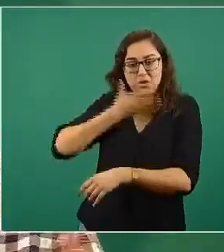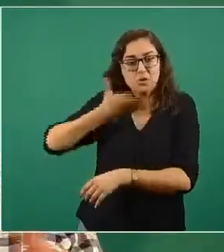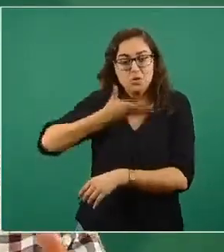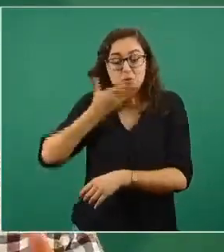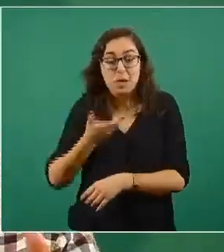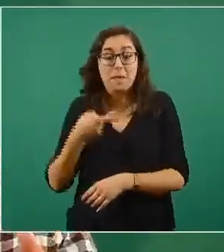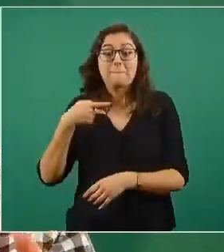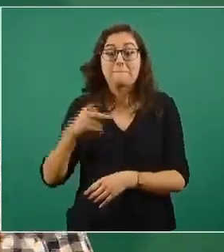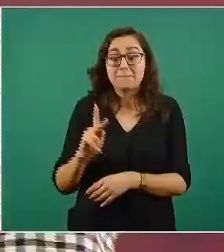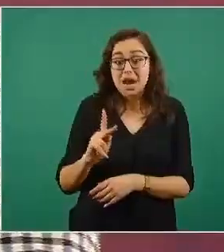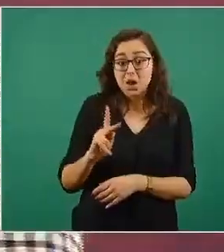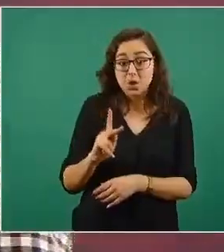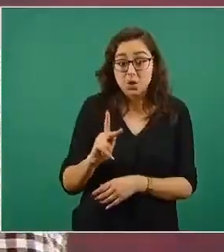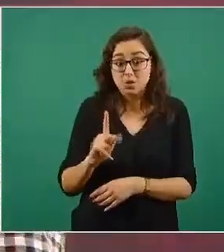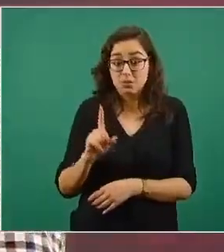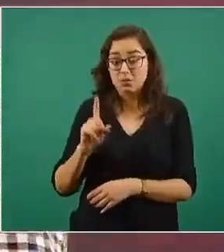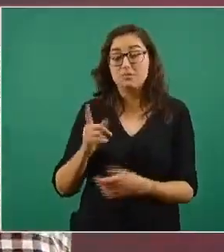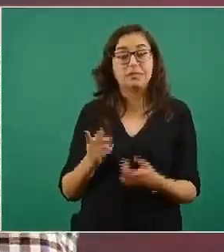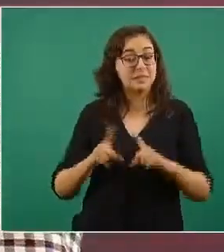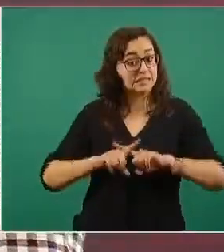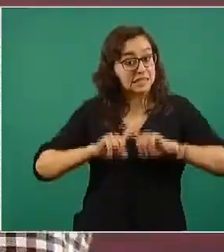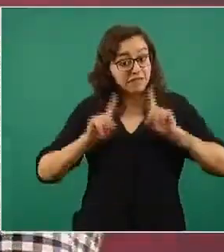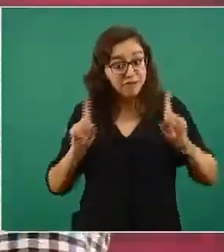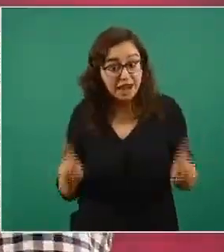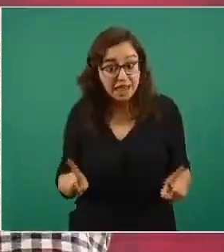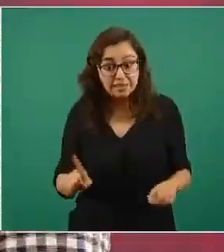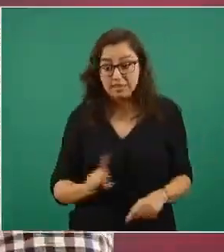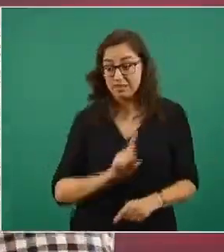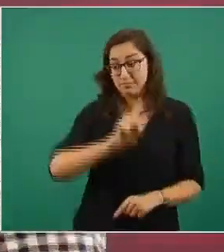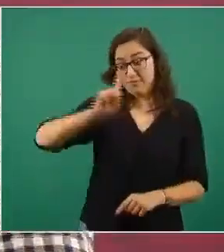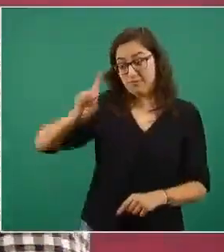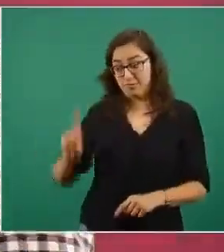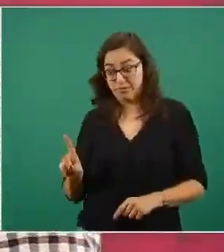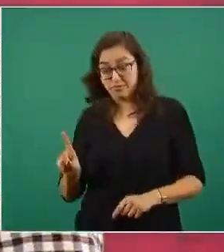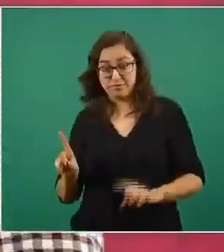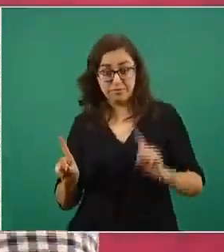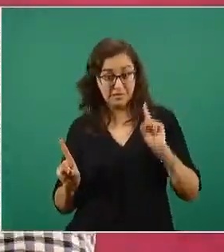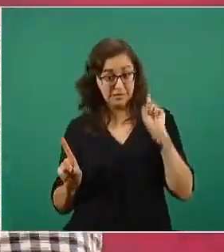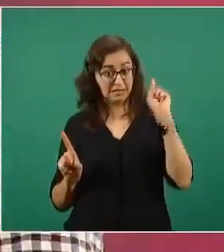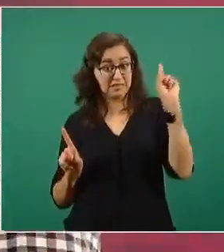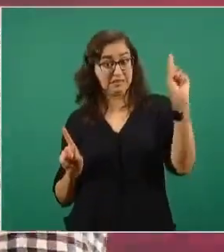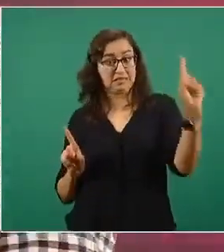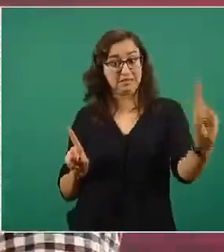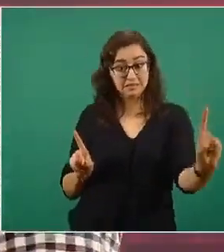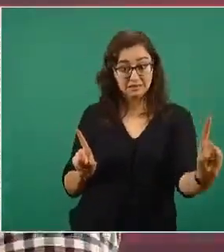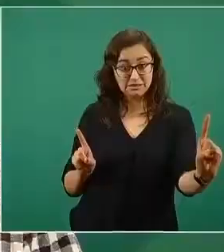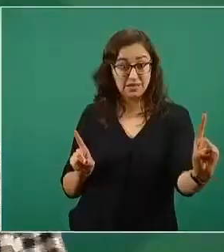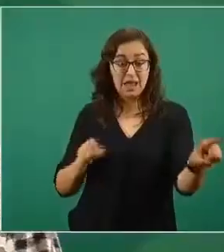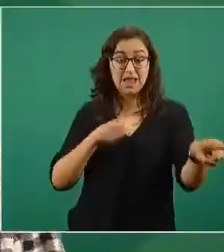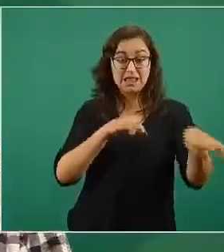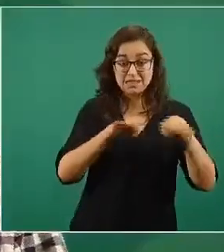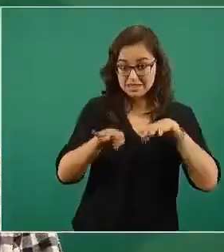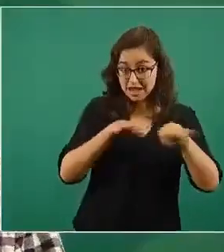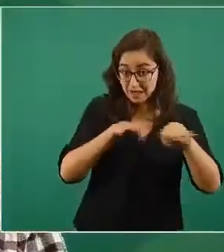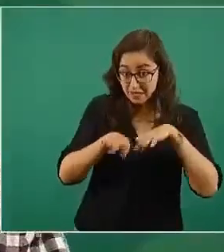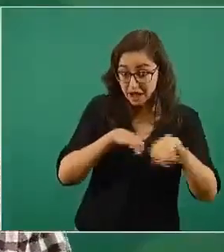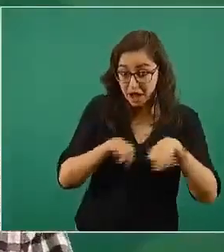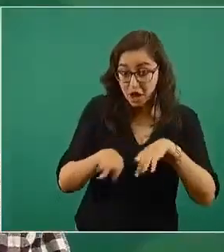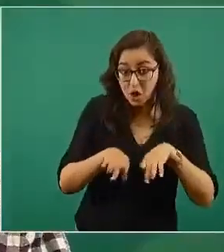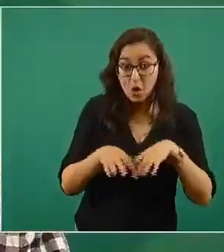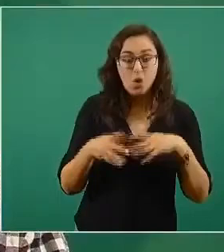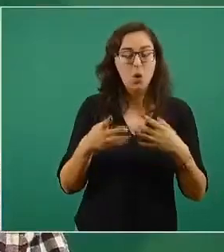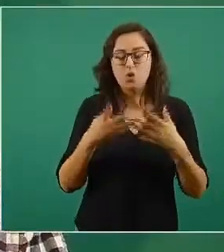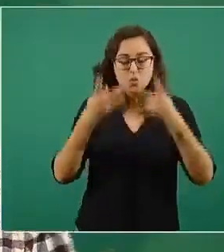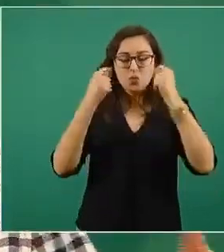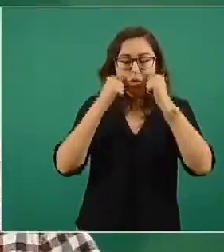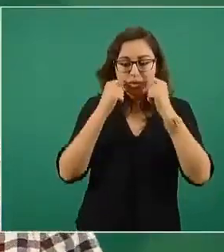estas dos personas está en otro conglomerado porque sale, por ejemplo, a trabajar, en todo momento, independientemente del Día del